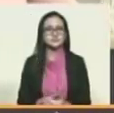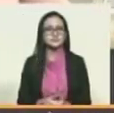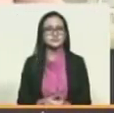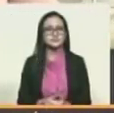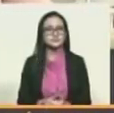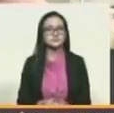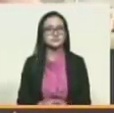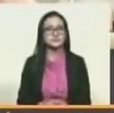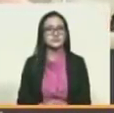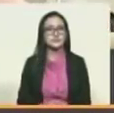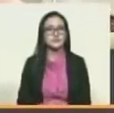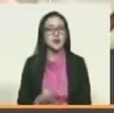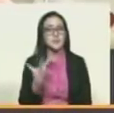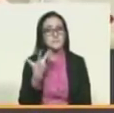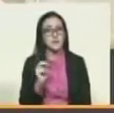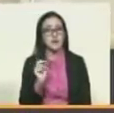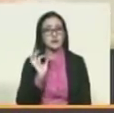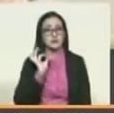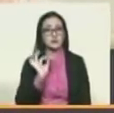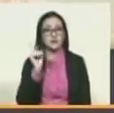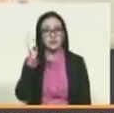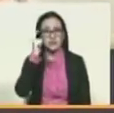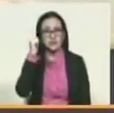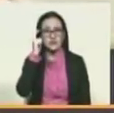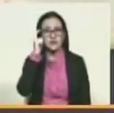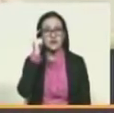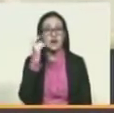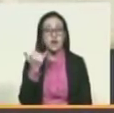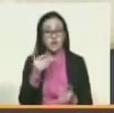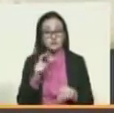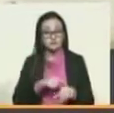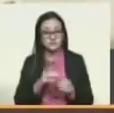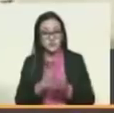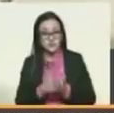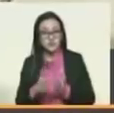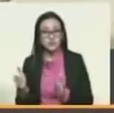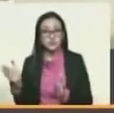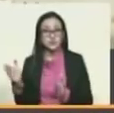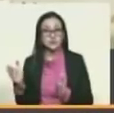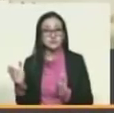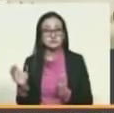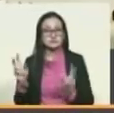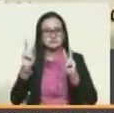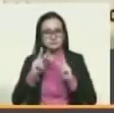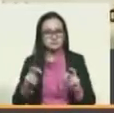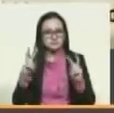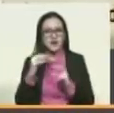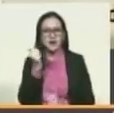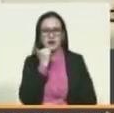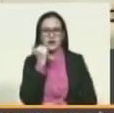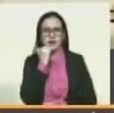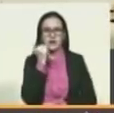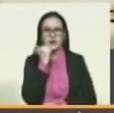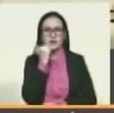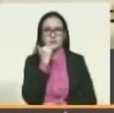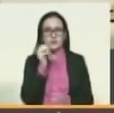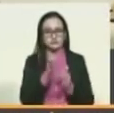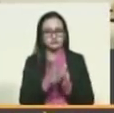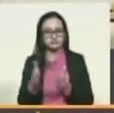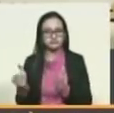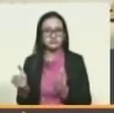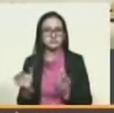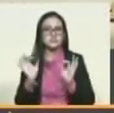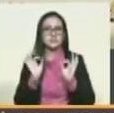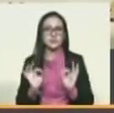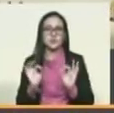día 20. Estamos en los días de impugnación y de reclamos, que es un lapso que también